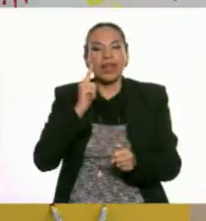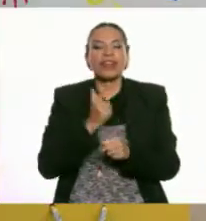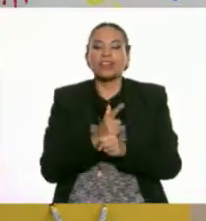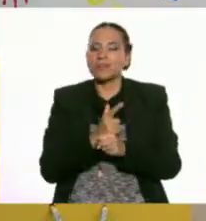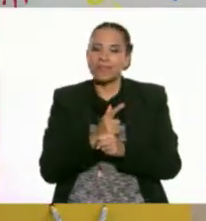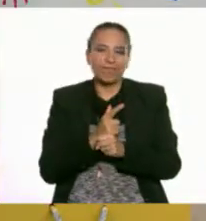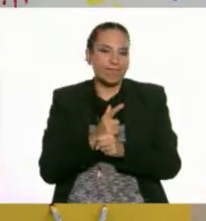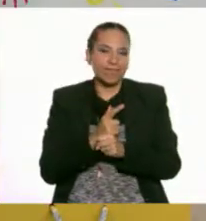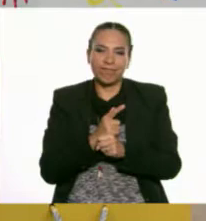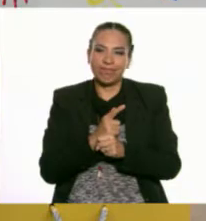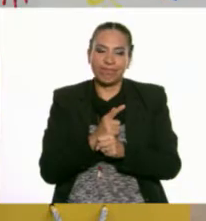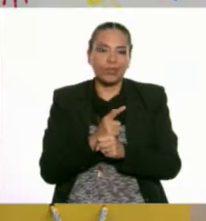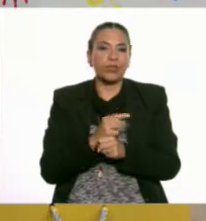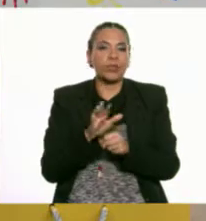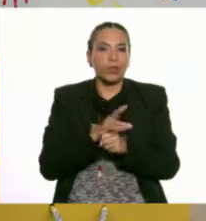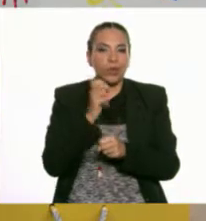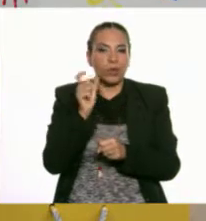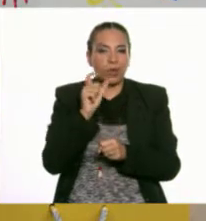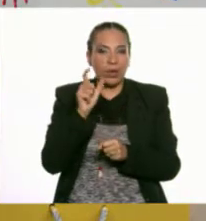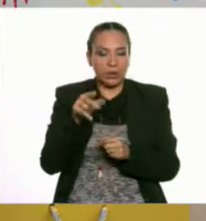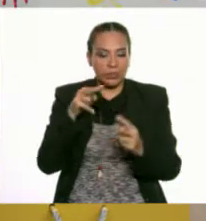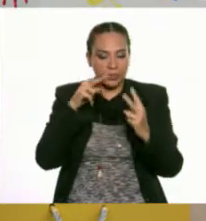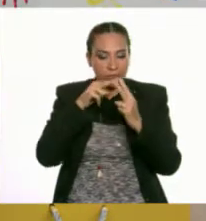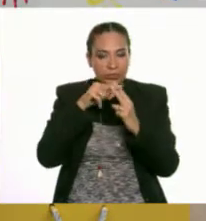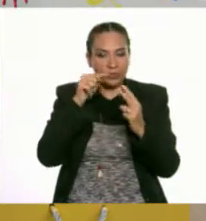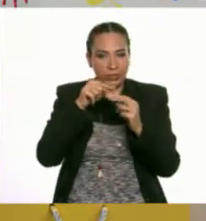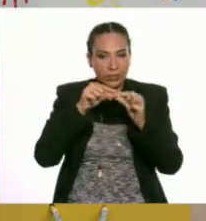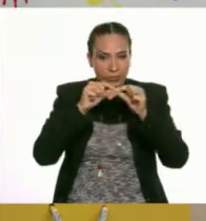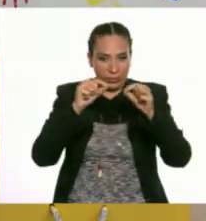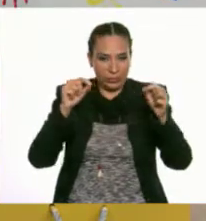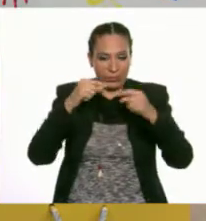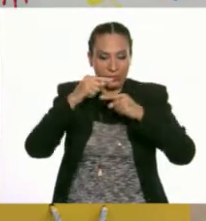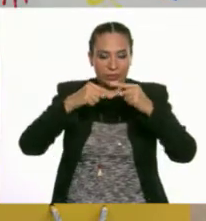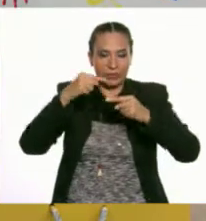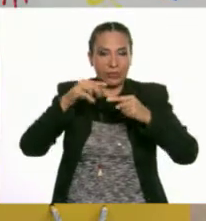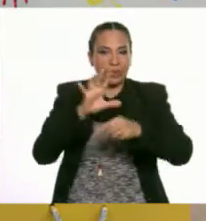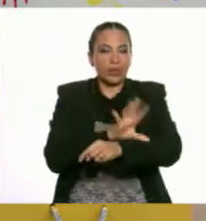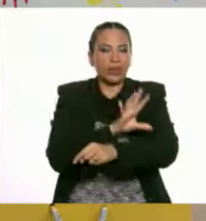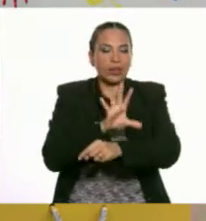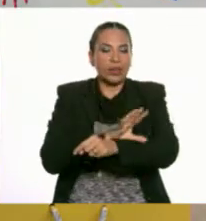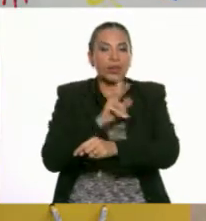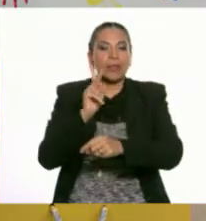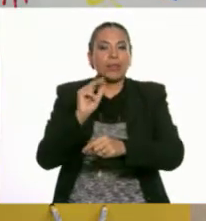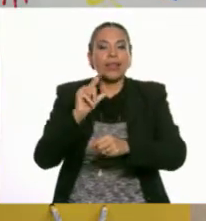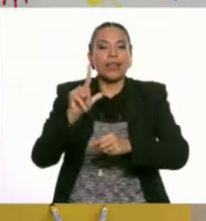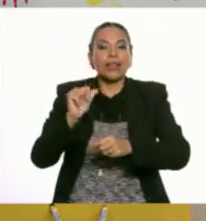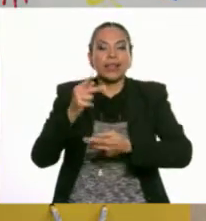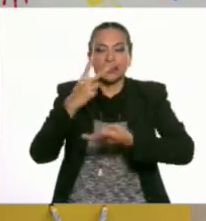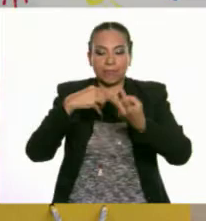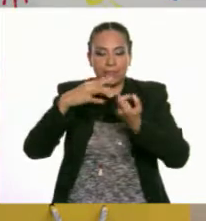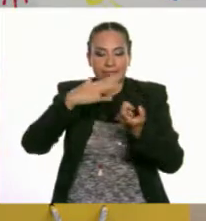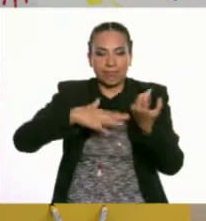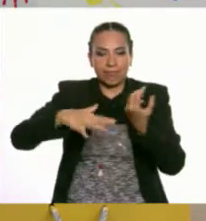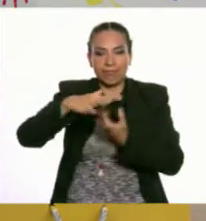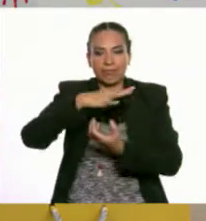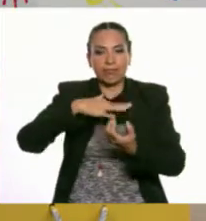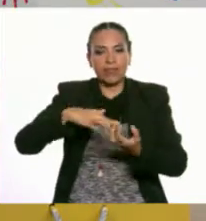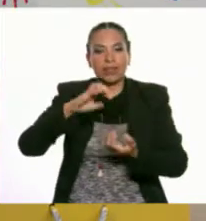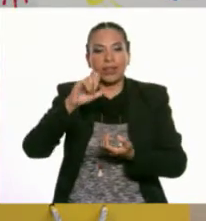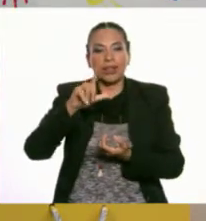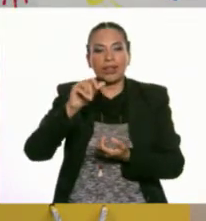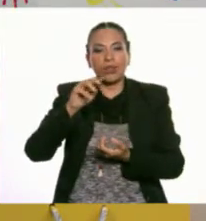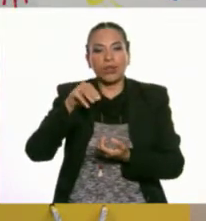que no, que justamente cuando conectaba el alambre a una batería o a una pila, generaba también un campo